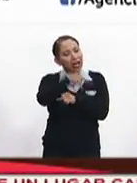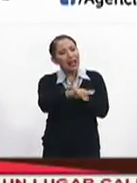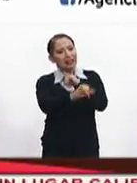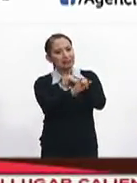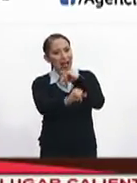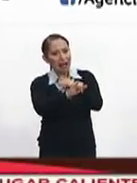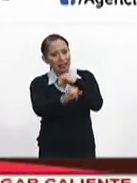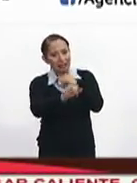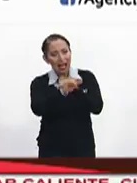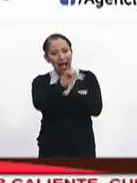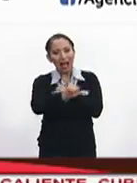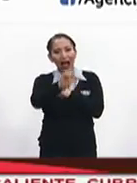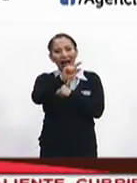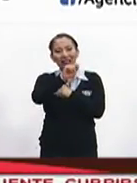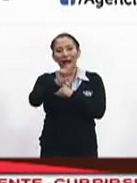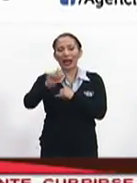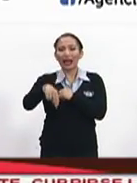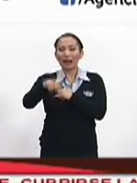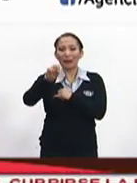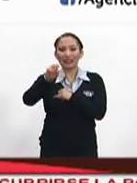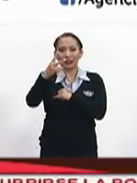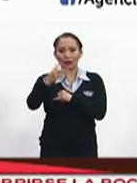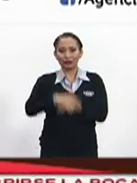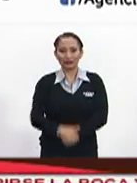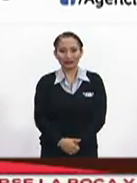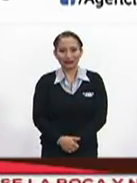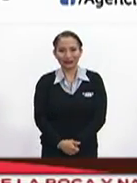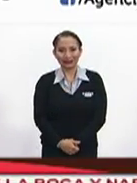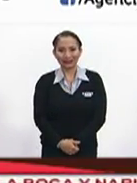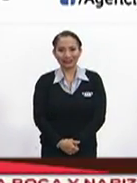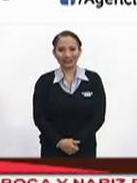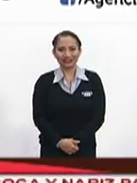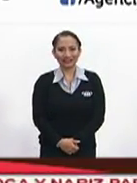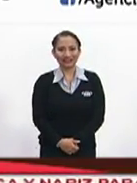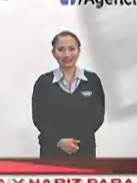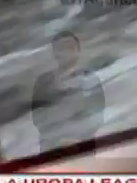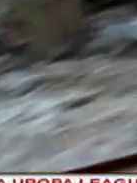nuestras redes sociales, Agencia N22. Muy buen día.